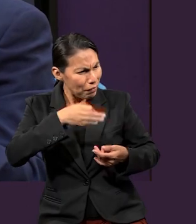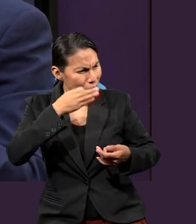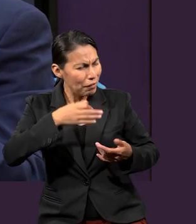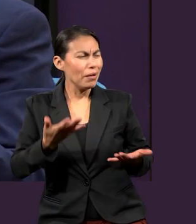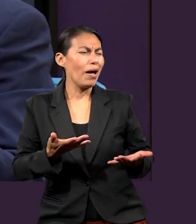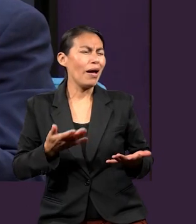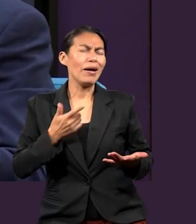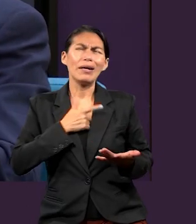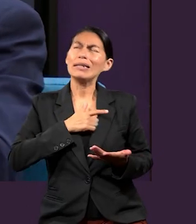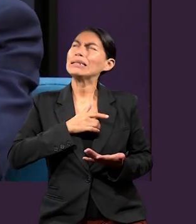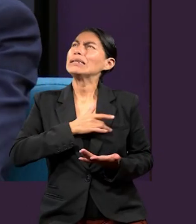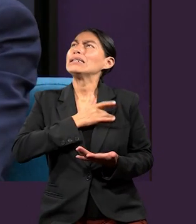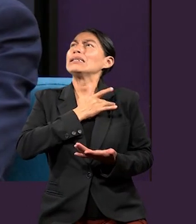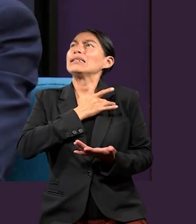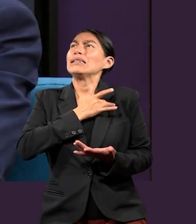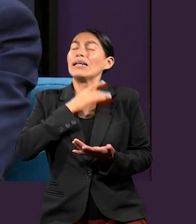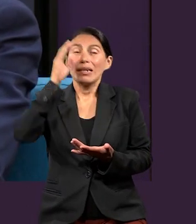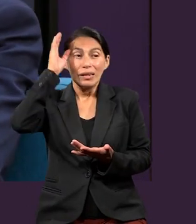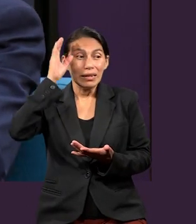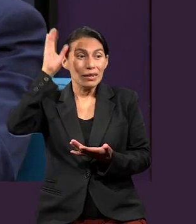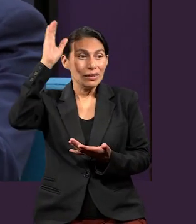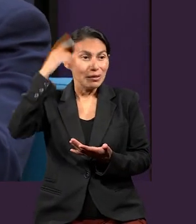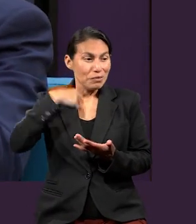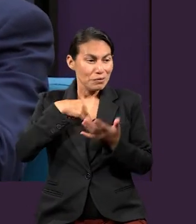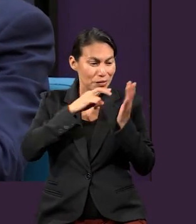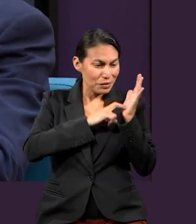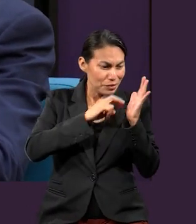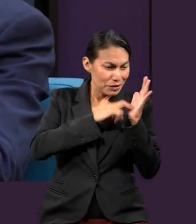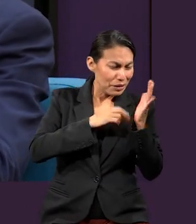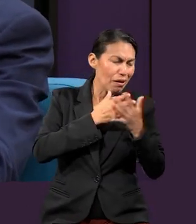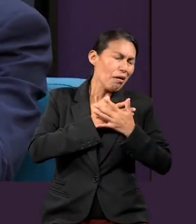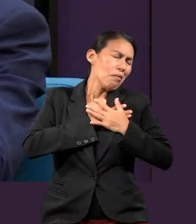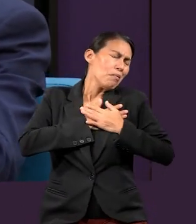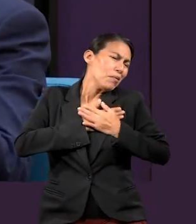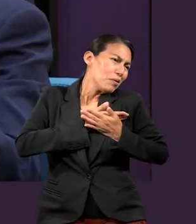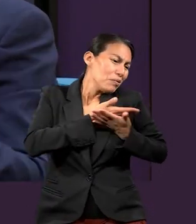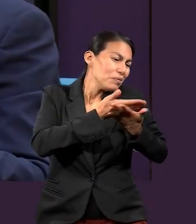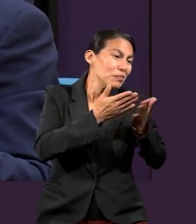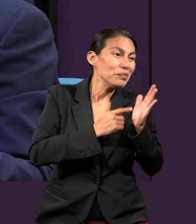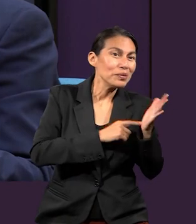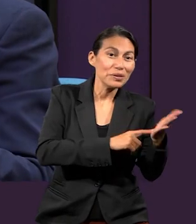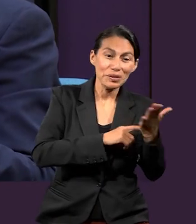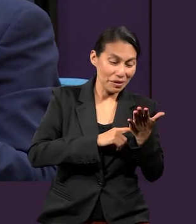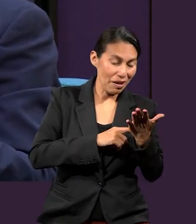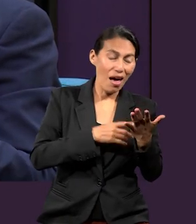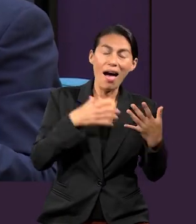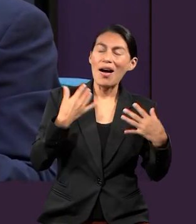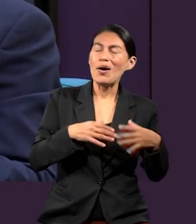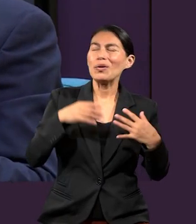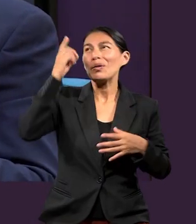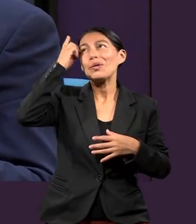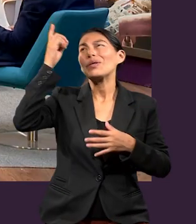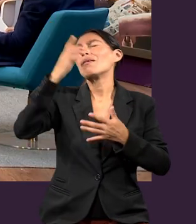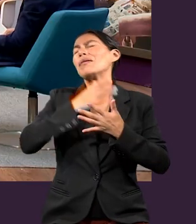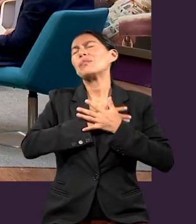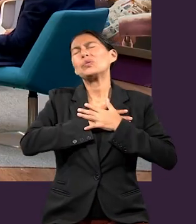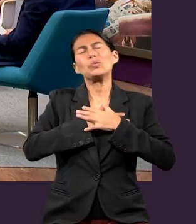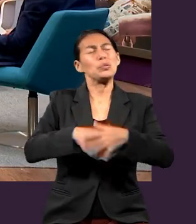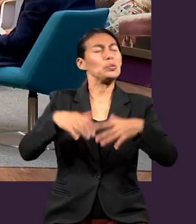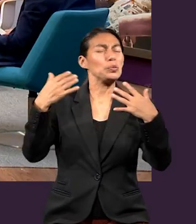a poco pude notar cómo Cristo actuaba a través de los hermanos para mostrarme ese amor tan grande que tiene por mí.